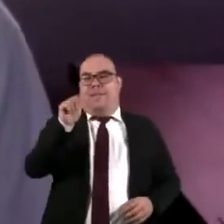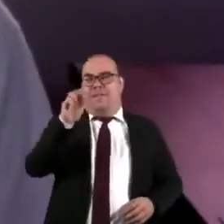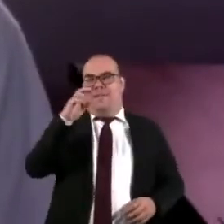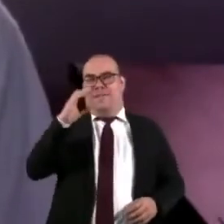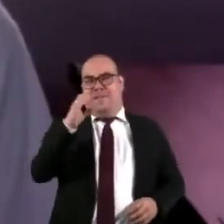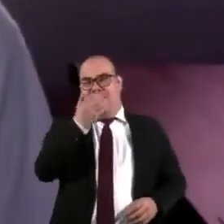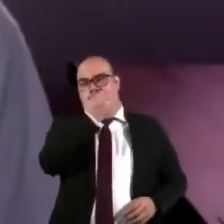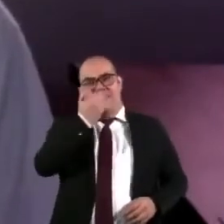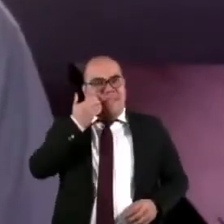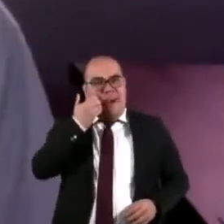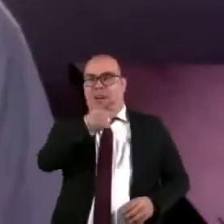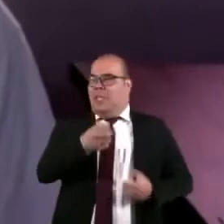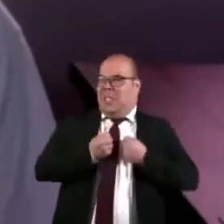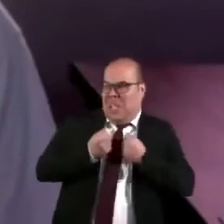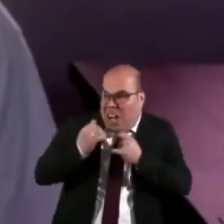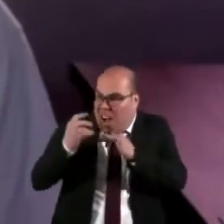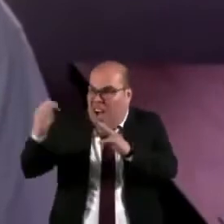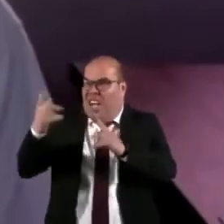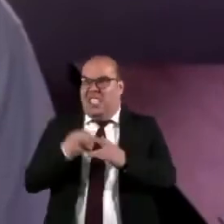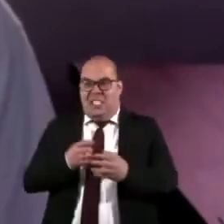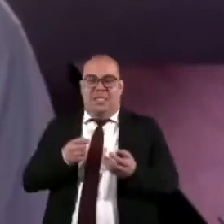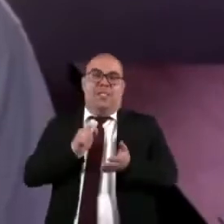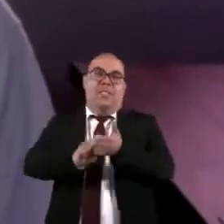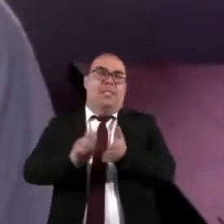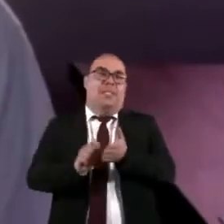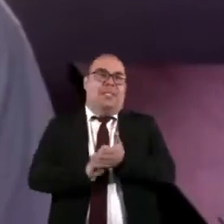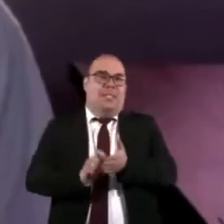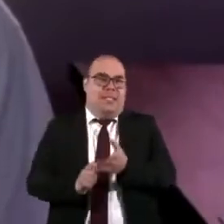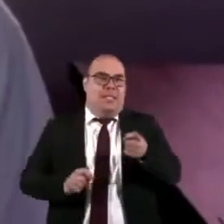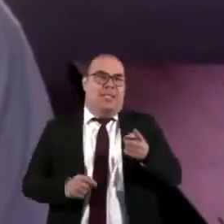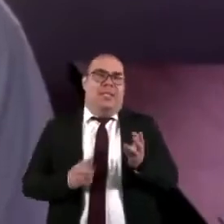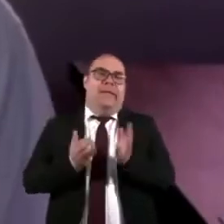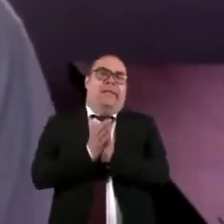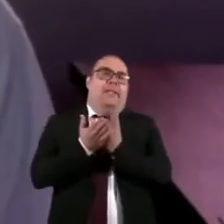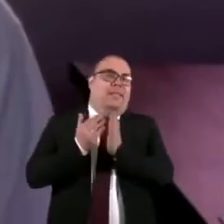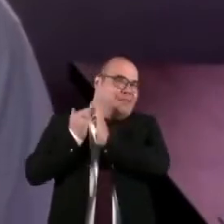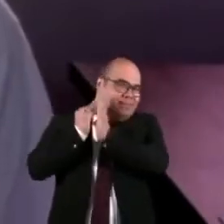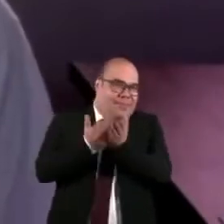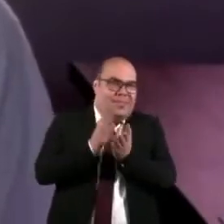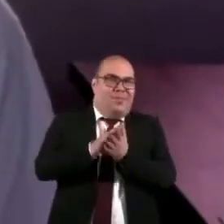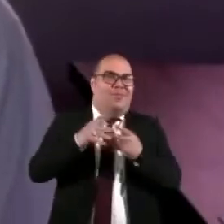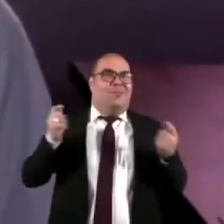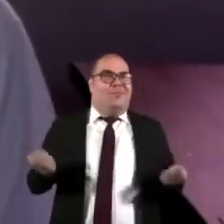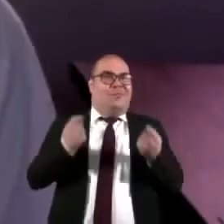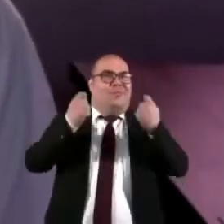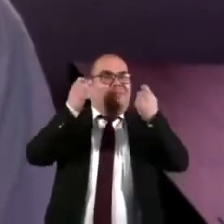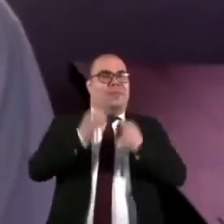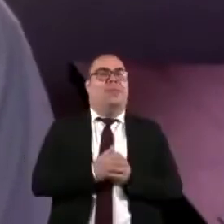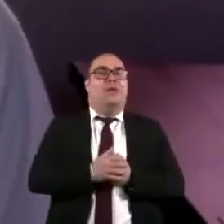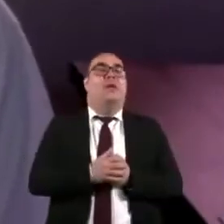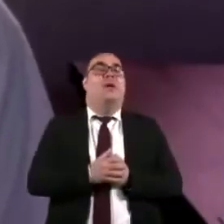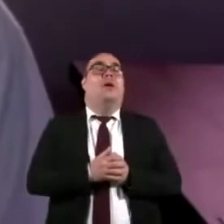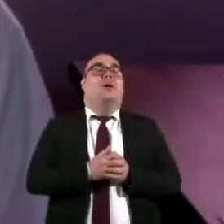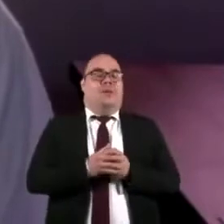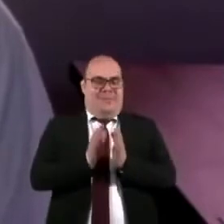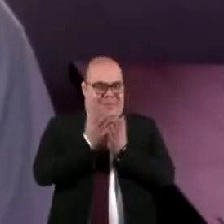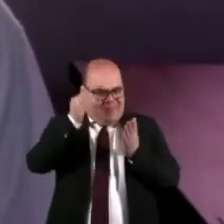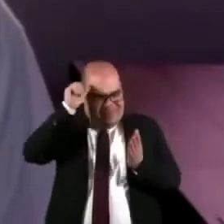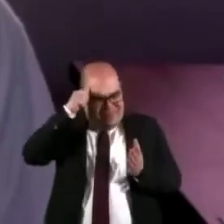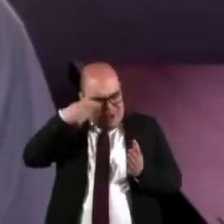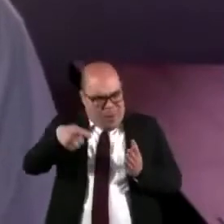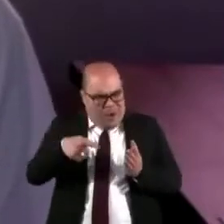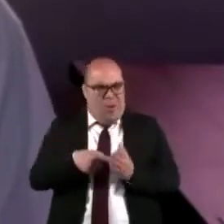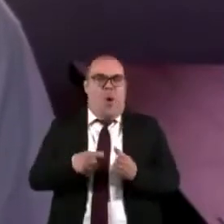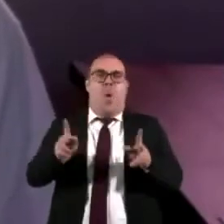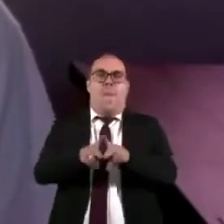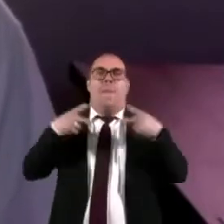libros, uno escrito por Marulanda, otro por Jacobo Arena, Diario de Campaña, diario Marquetalia, cuadernos de